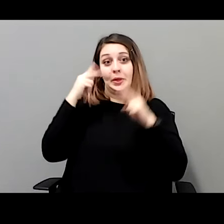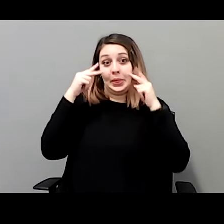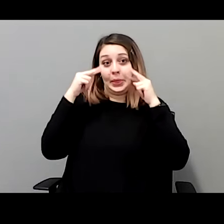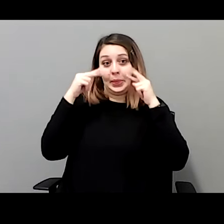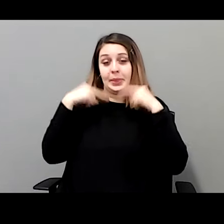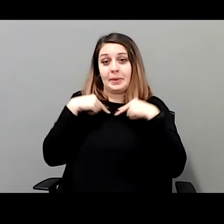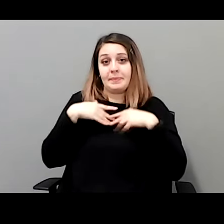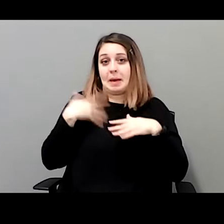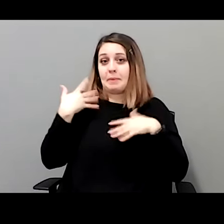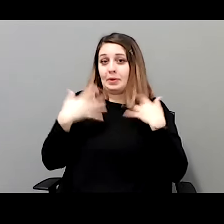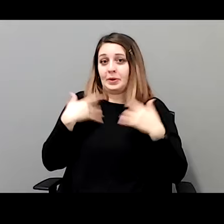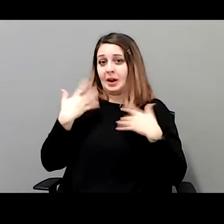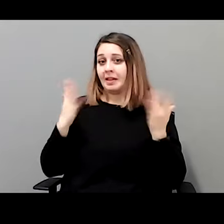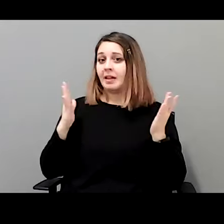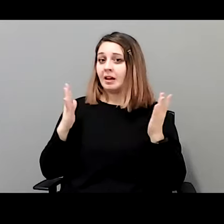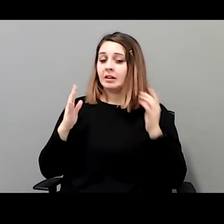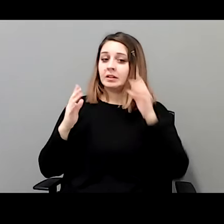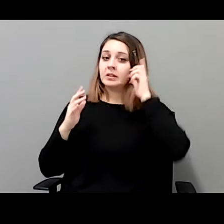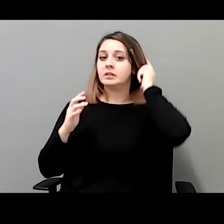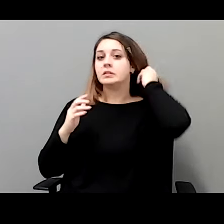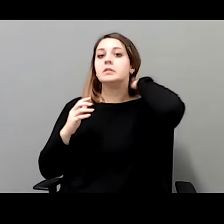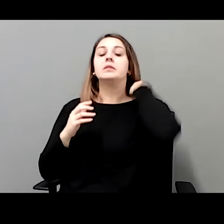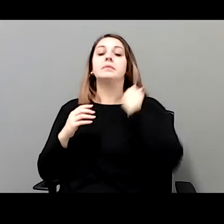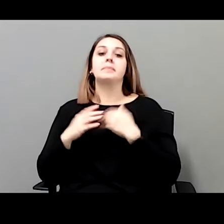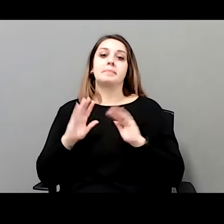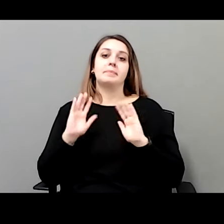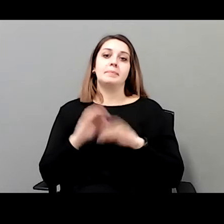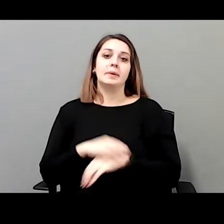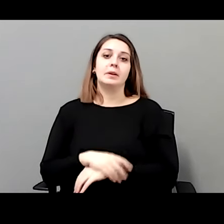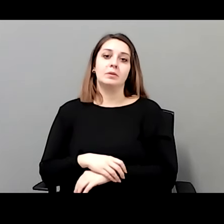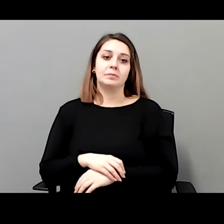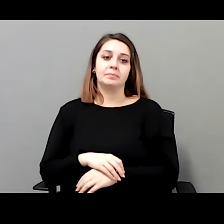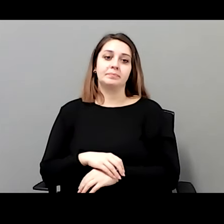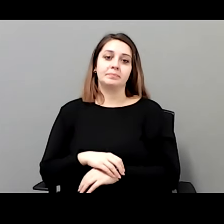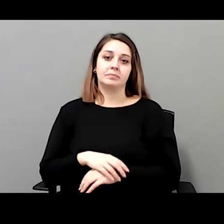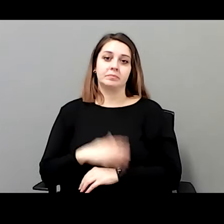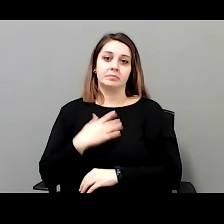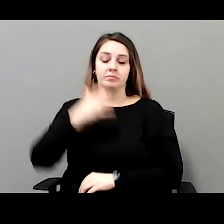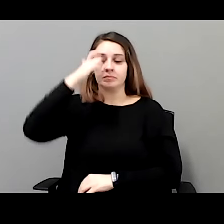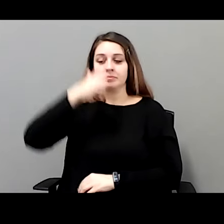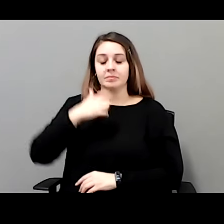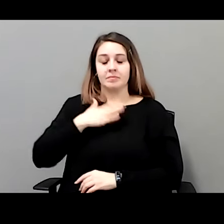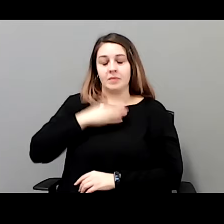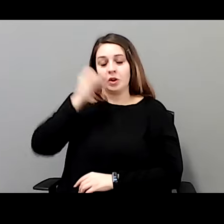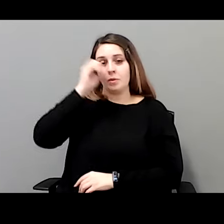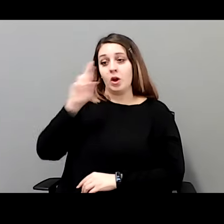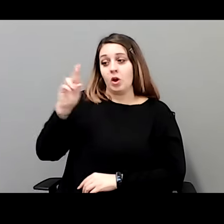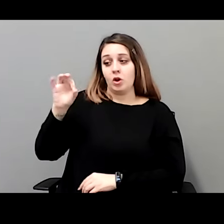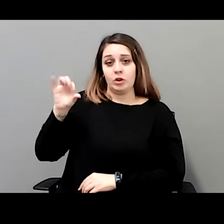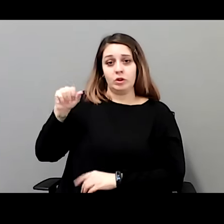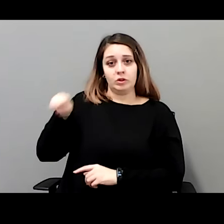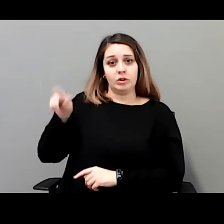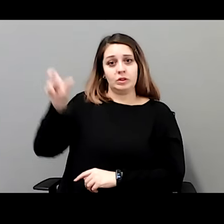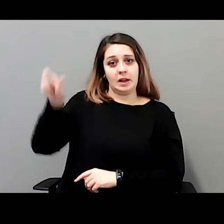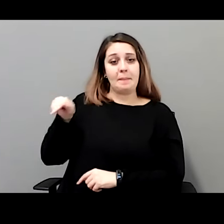emocionada, pero la verdad es que para mí Rosa fue una persona